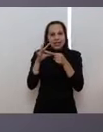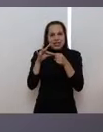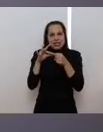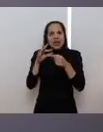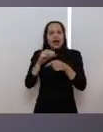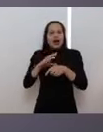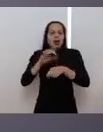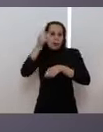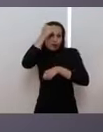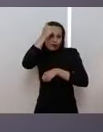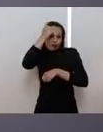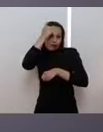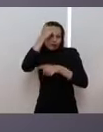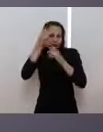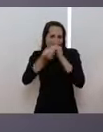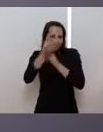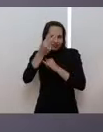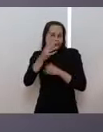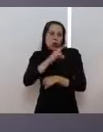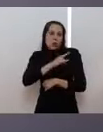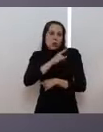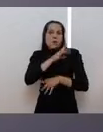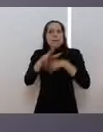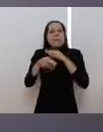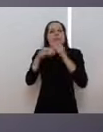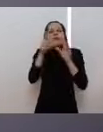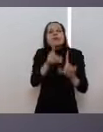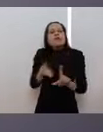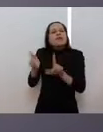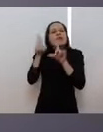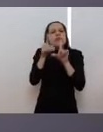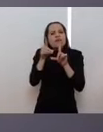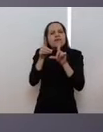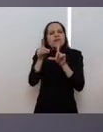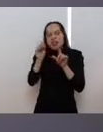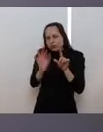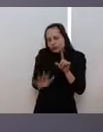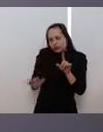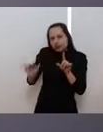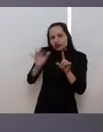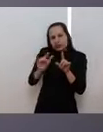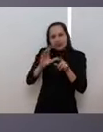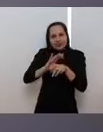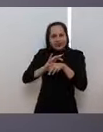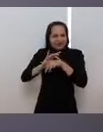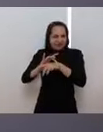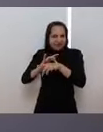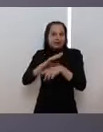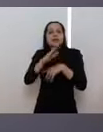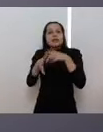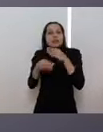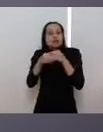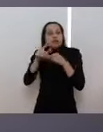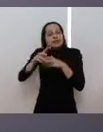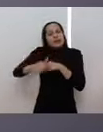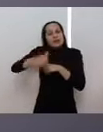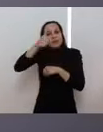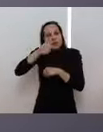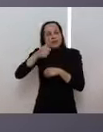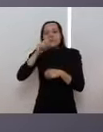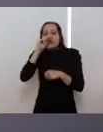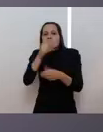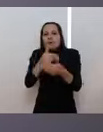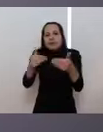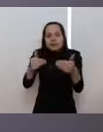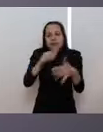y con diplomados en epidemiología clínica ha sido presidente de la asociación colombiana de neonatología y asesora